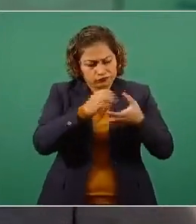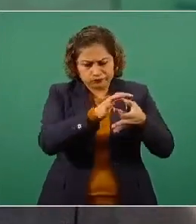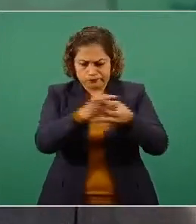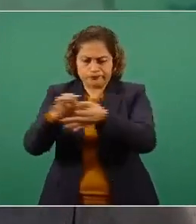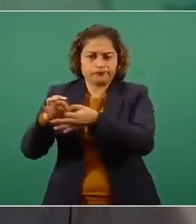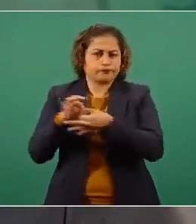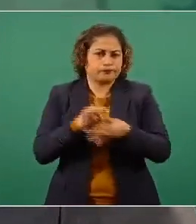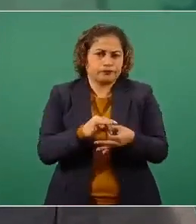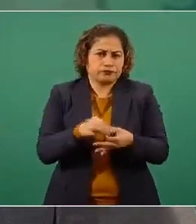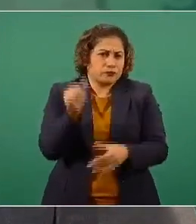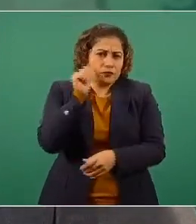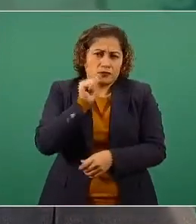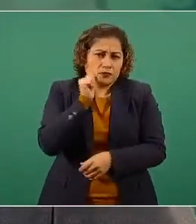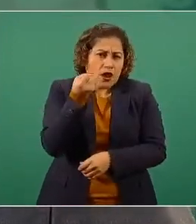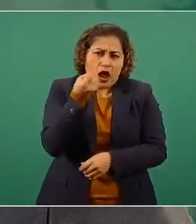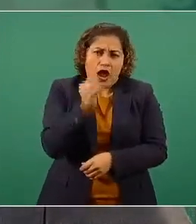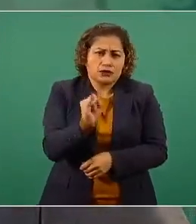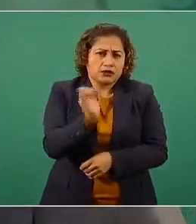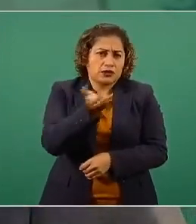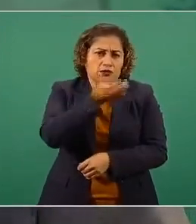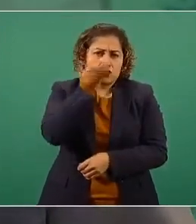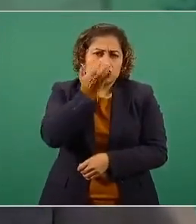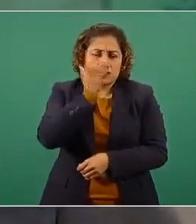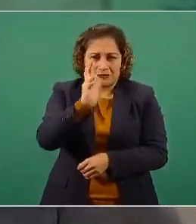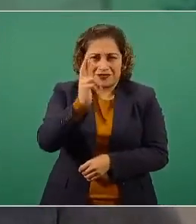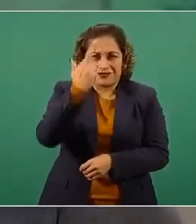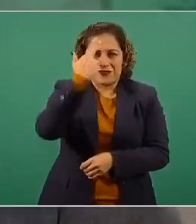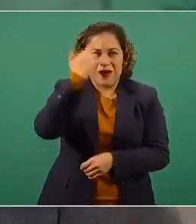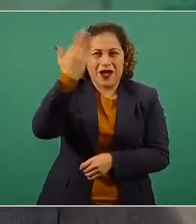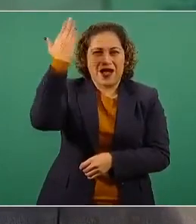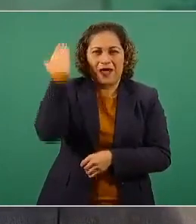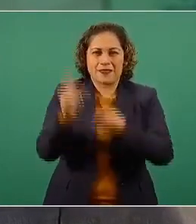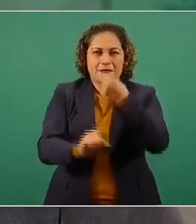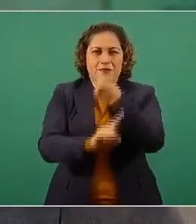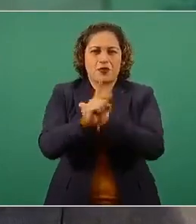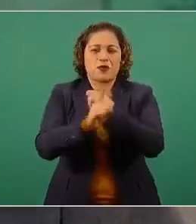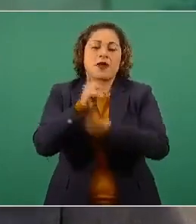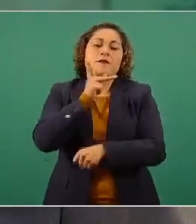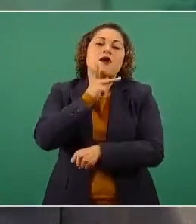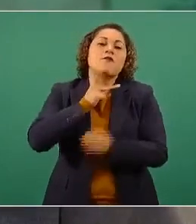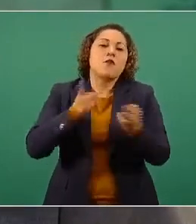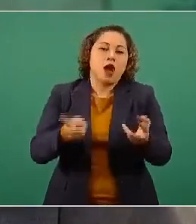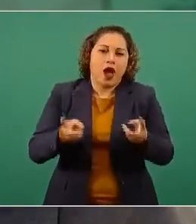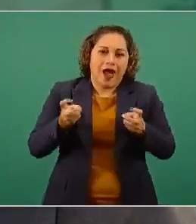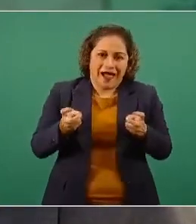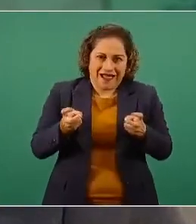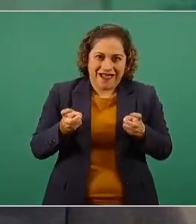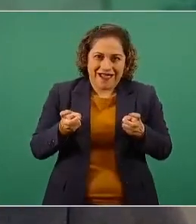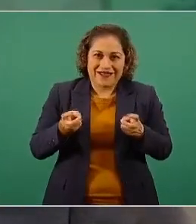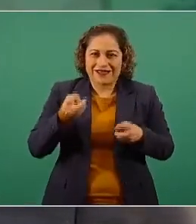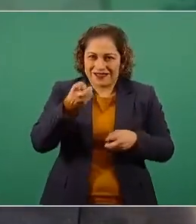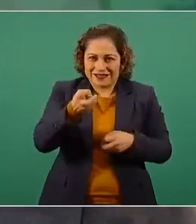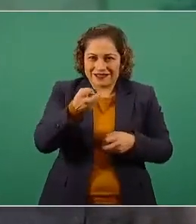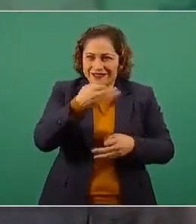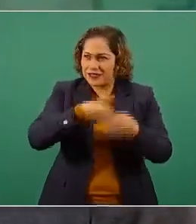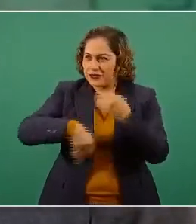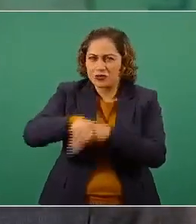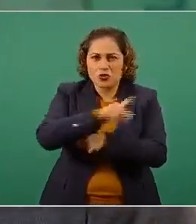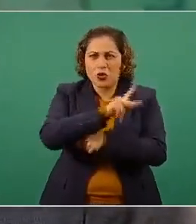cuando enfrentamos lo del huachicol, que fue muy difícil